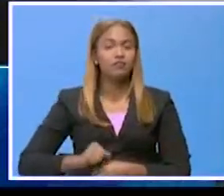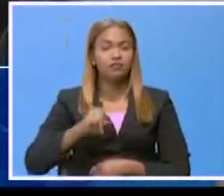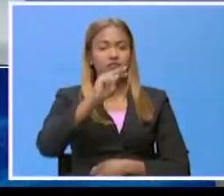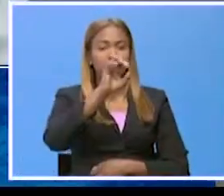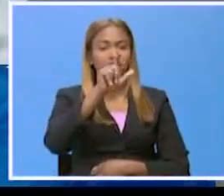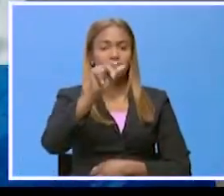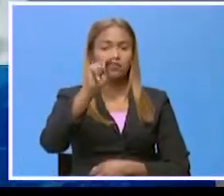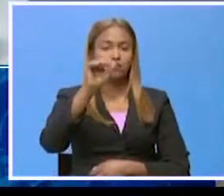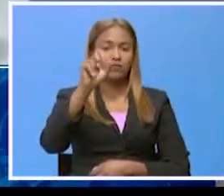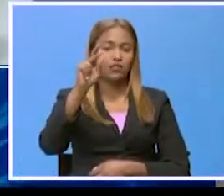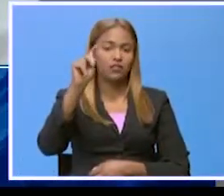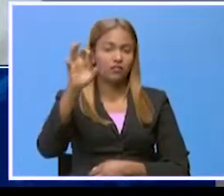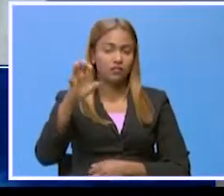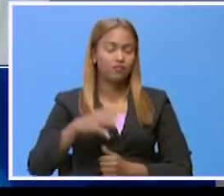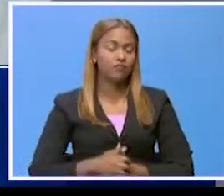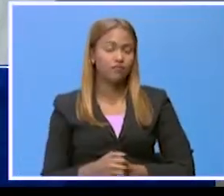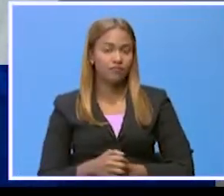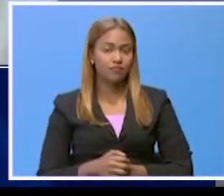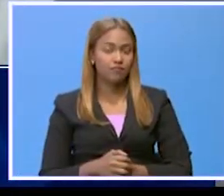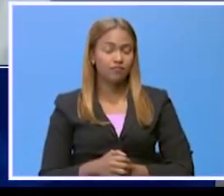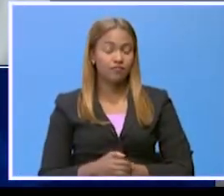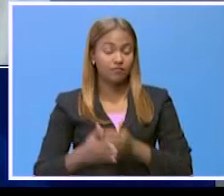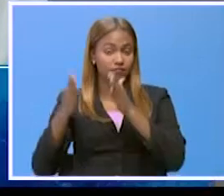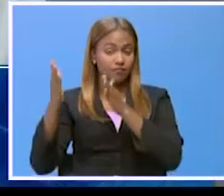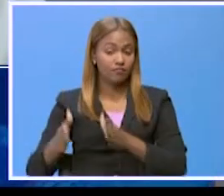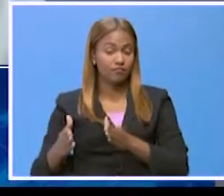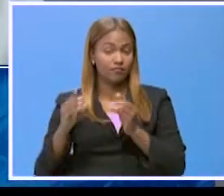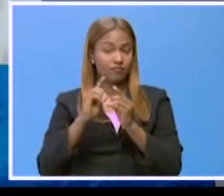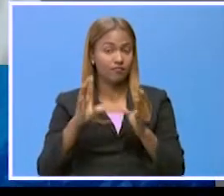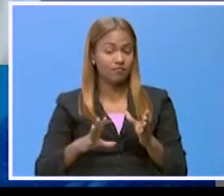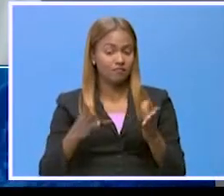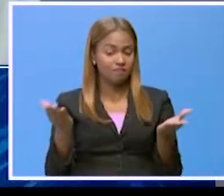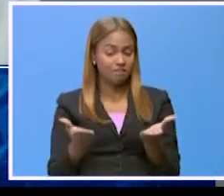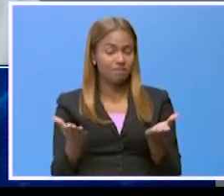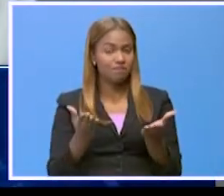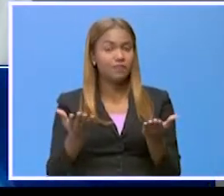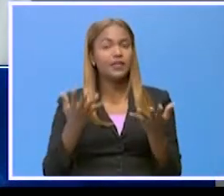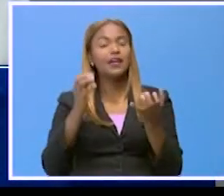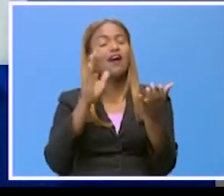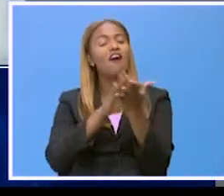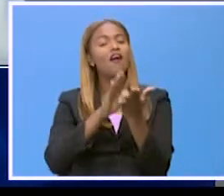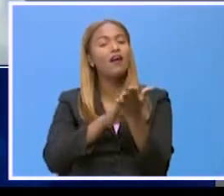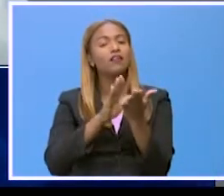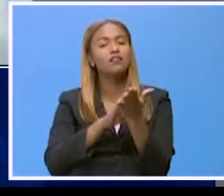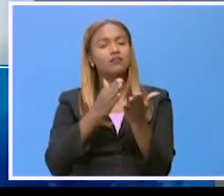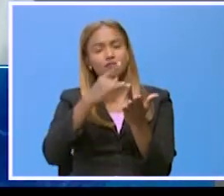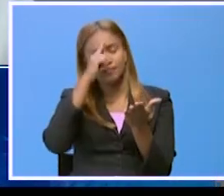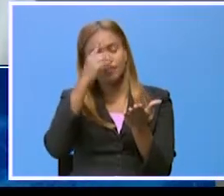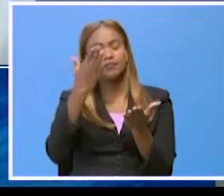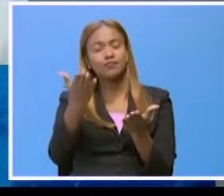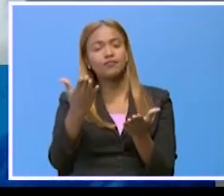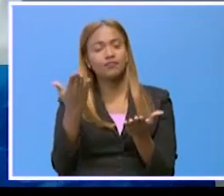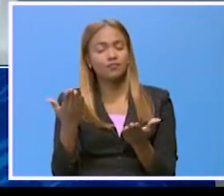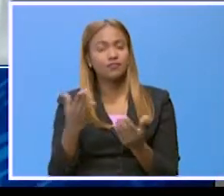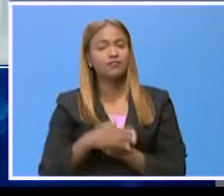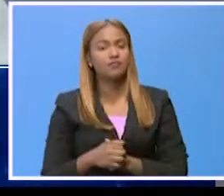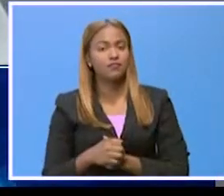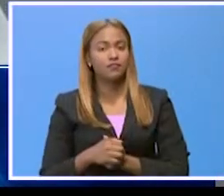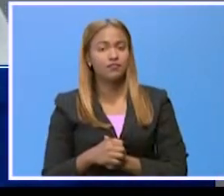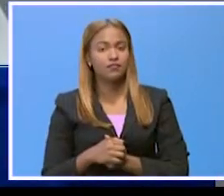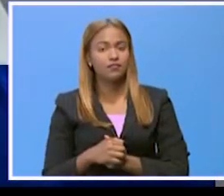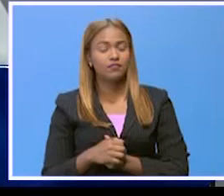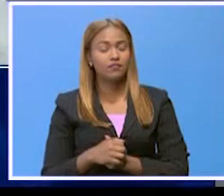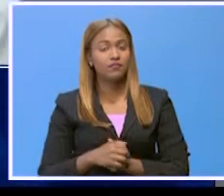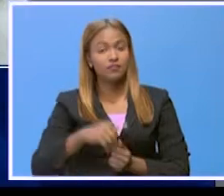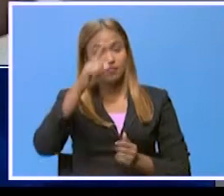marte yo quería felicitarlo particularmente fuerte y en la procesión